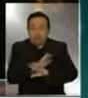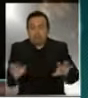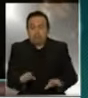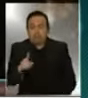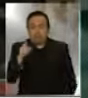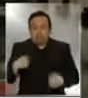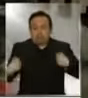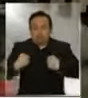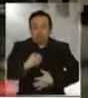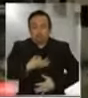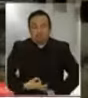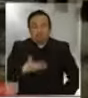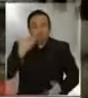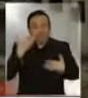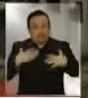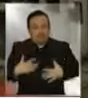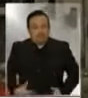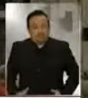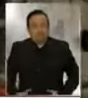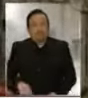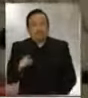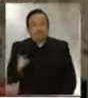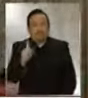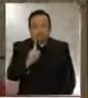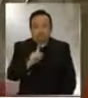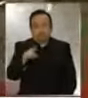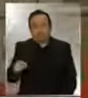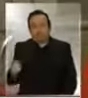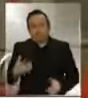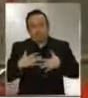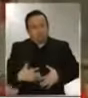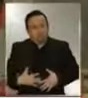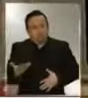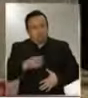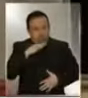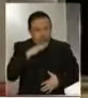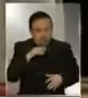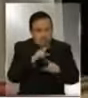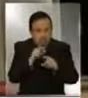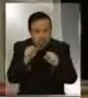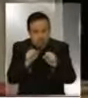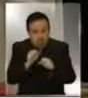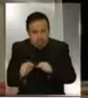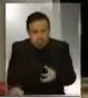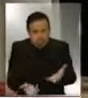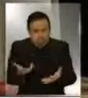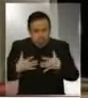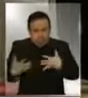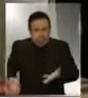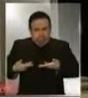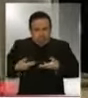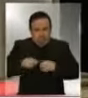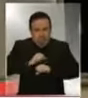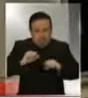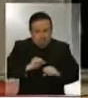ellos vestía con overol blanco. ¿Esto es alguna vestimenta que ocuparon para no poder quemarse cuando están tratando de tirar